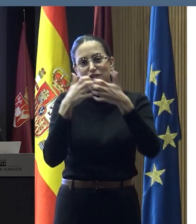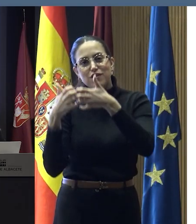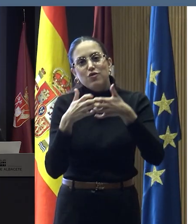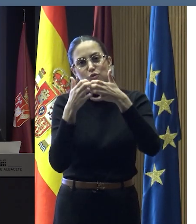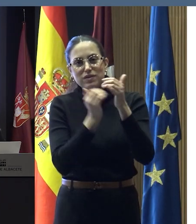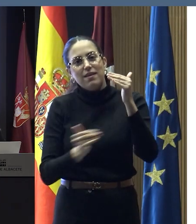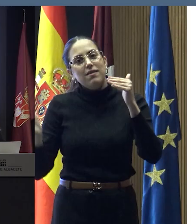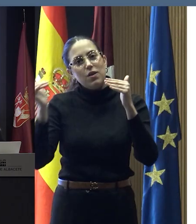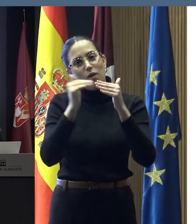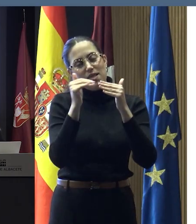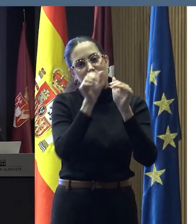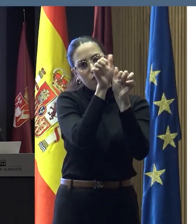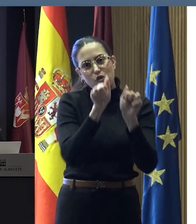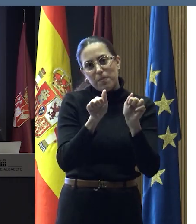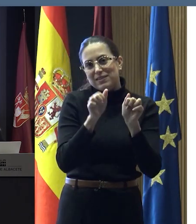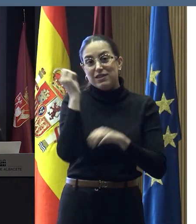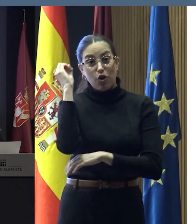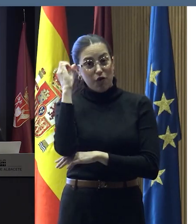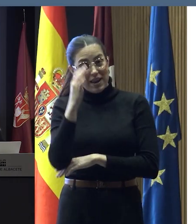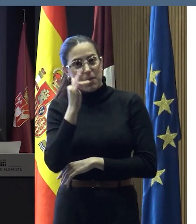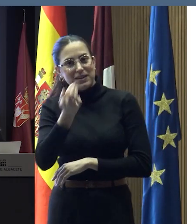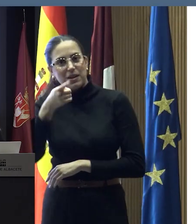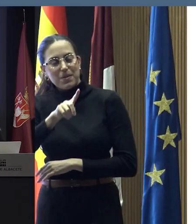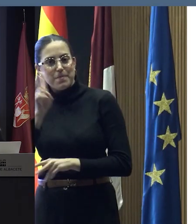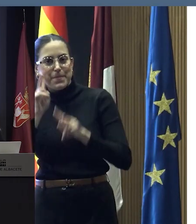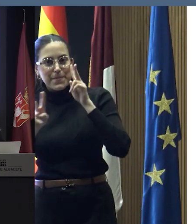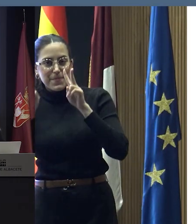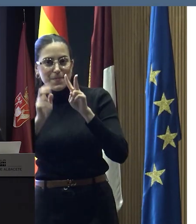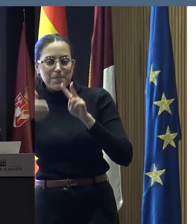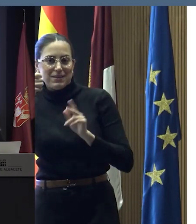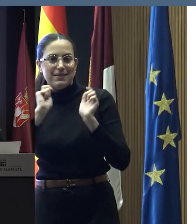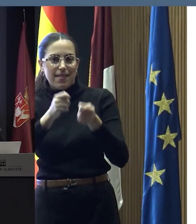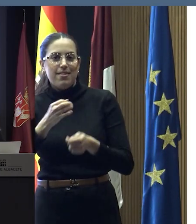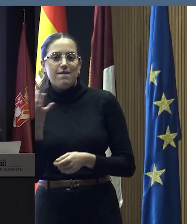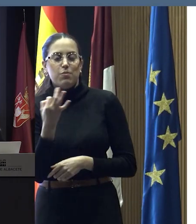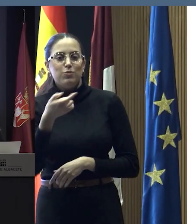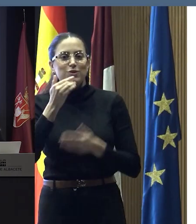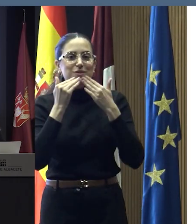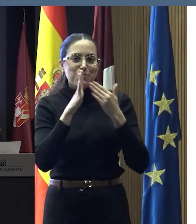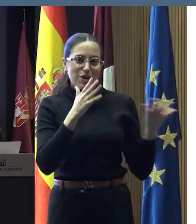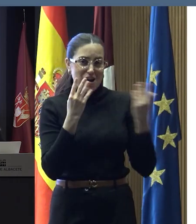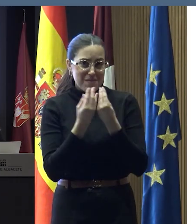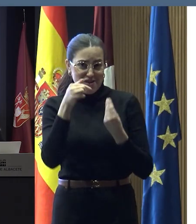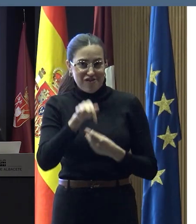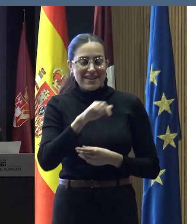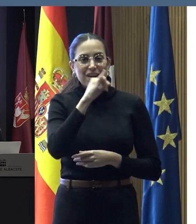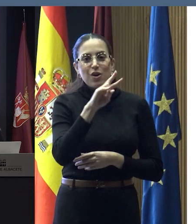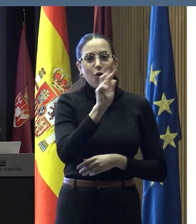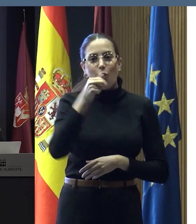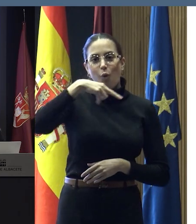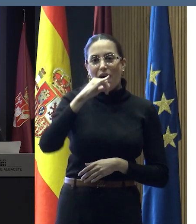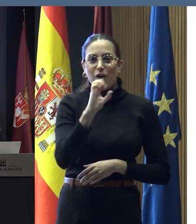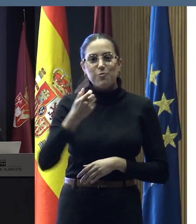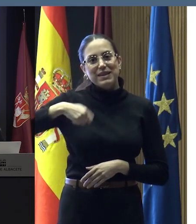igualdad en forma de conferencias y también por darle más visibilidad. Muchísimas gracias por habernos acompañado. Le voy a pedir a Juanjo, a